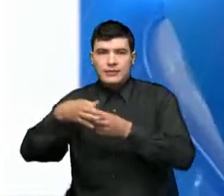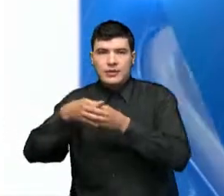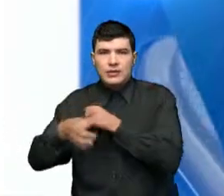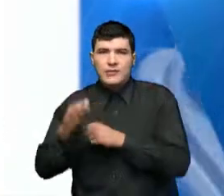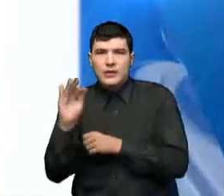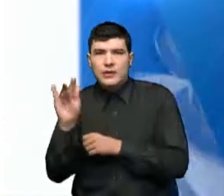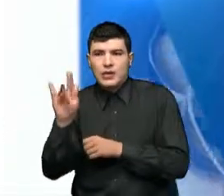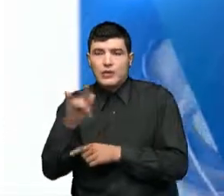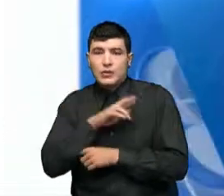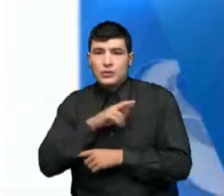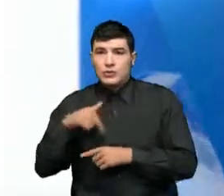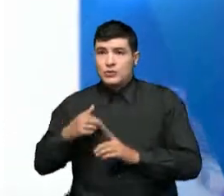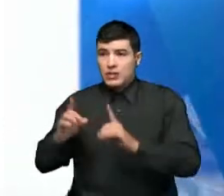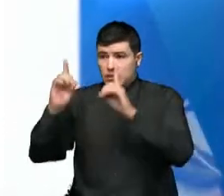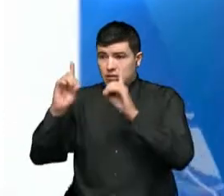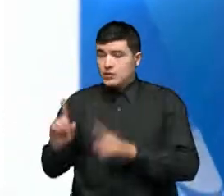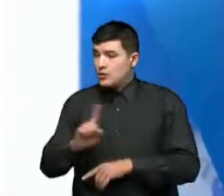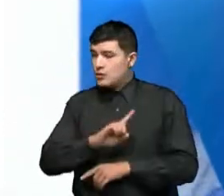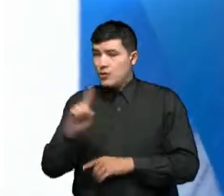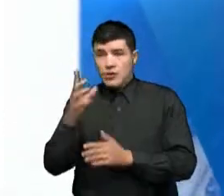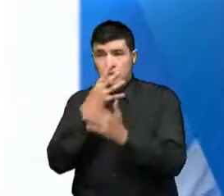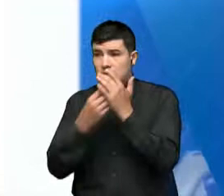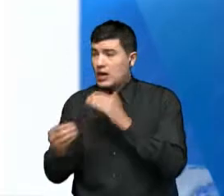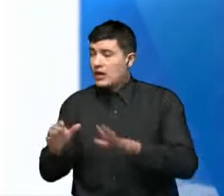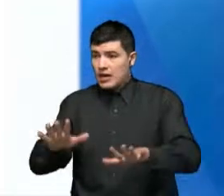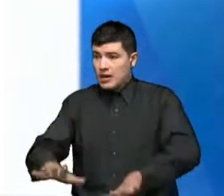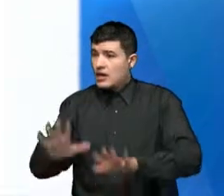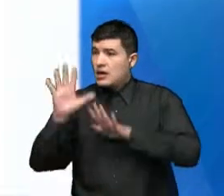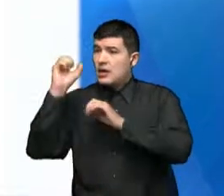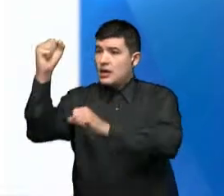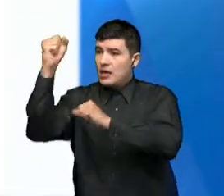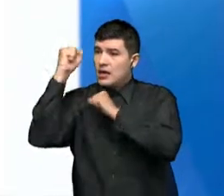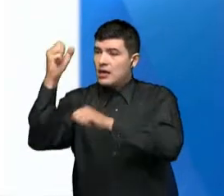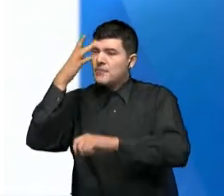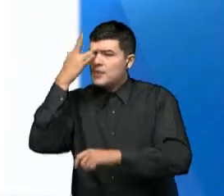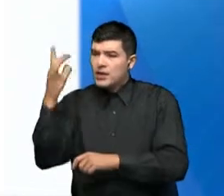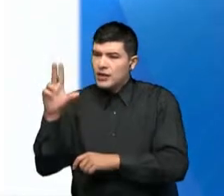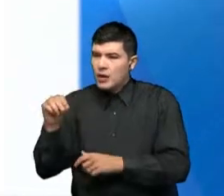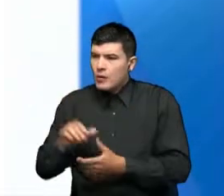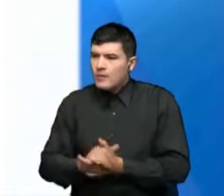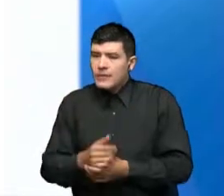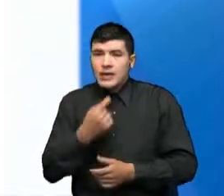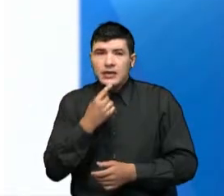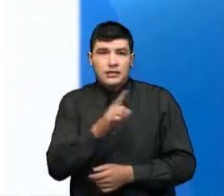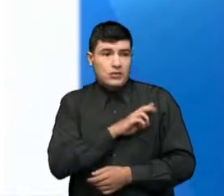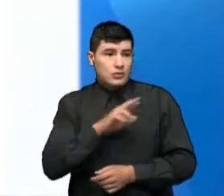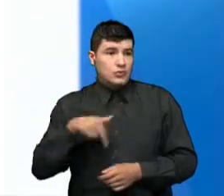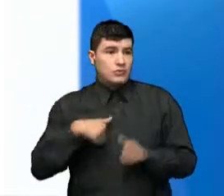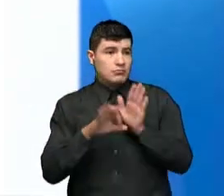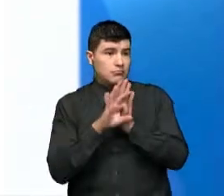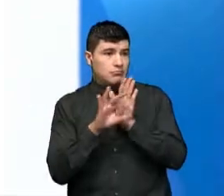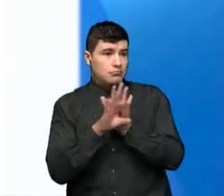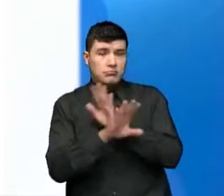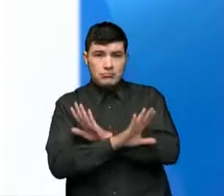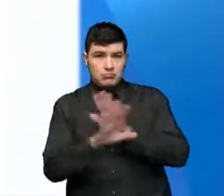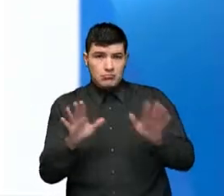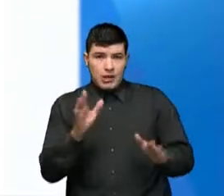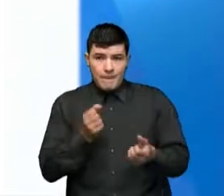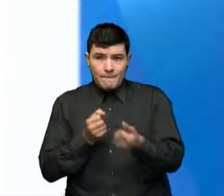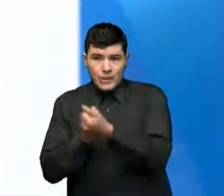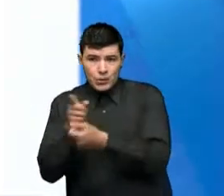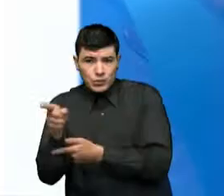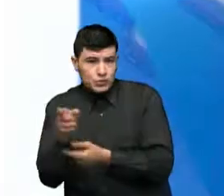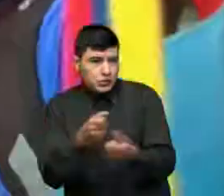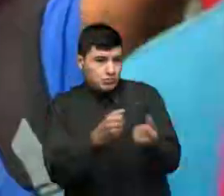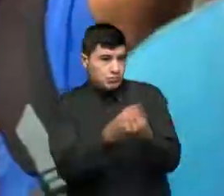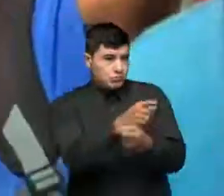nuestras comunidades no salir a protestar por las siguientes razones. Nos mostramos neutrales y estamos dispuestos a mediar